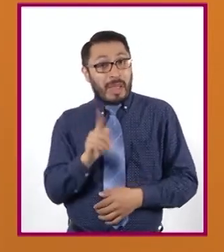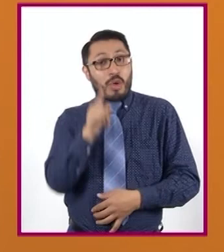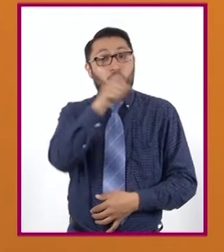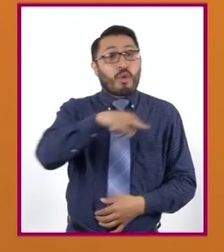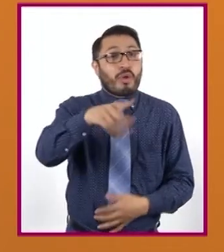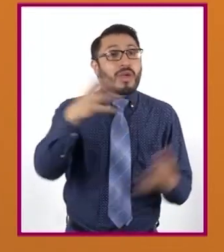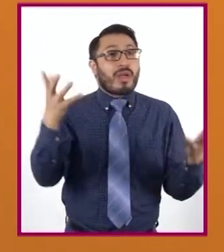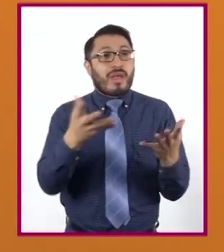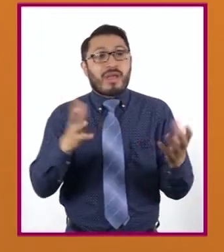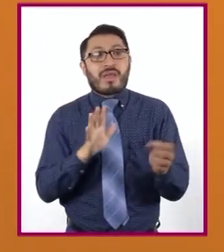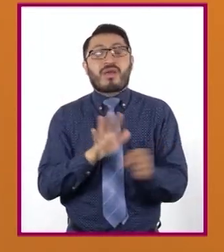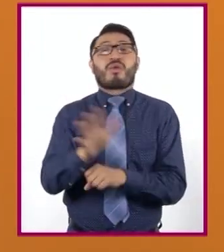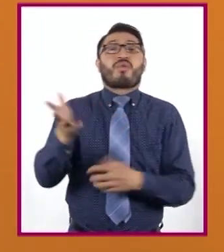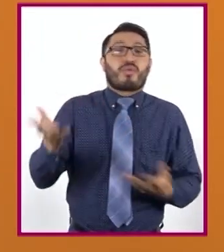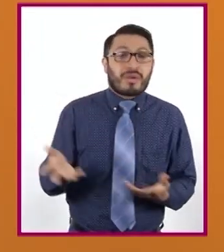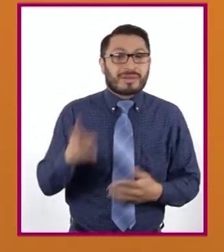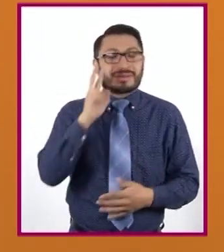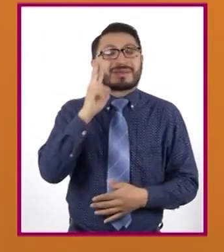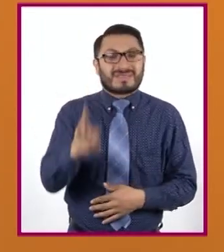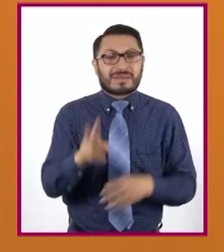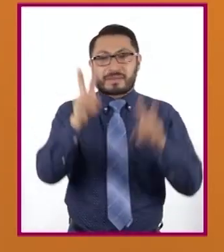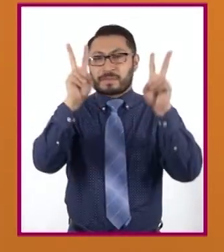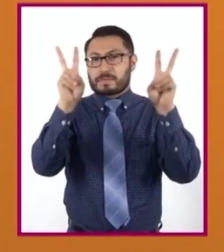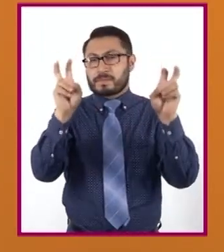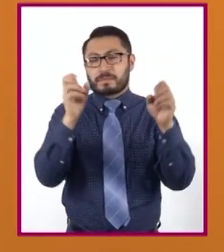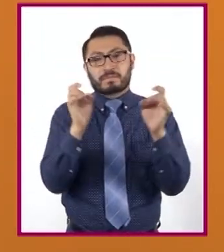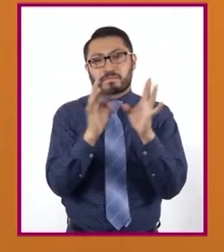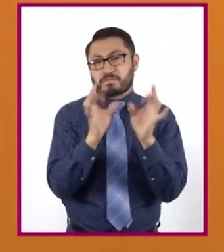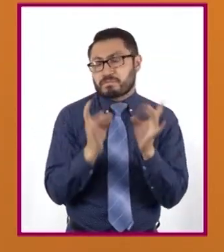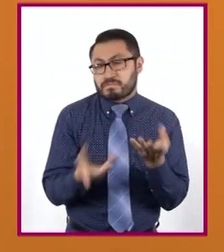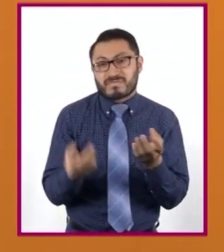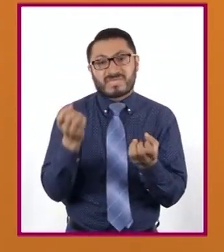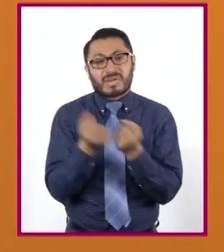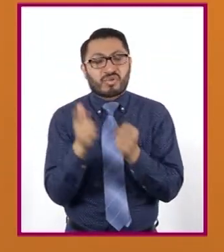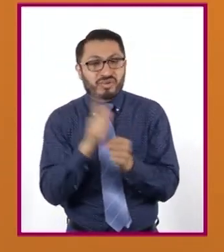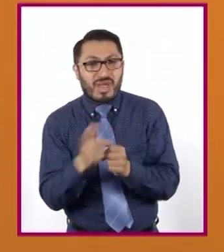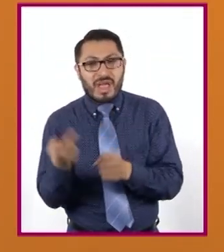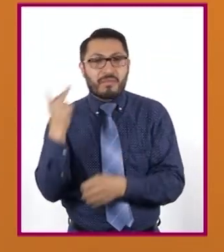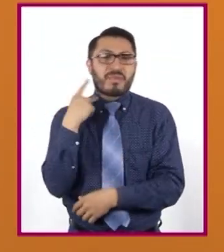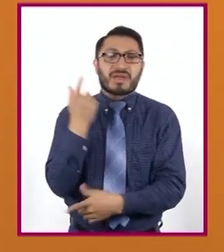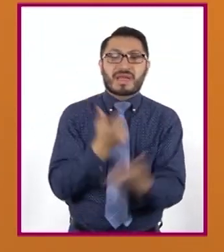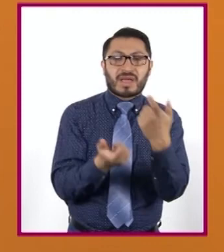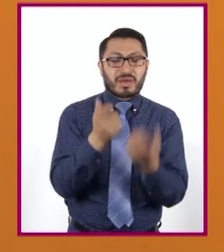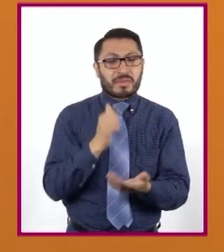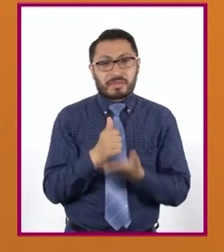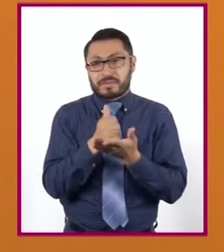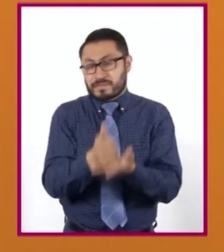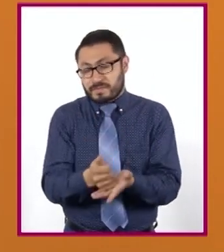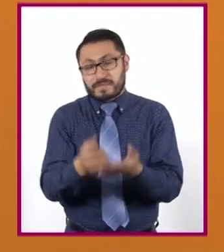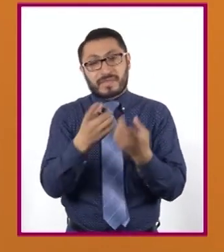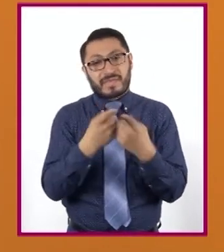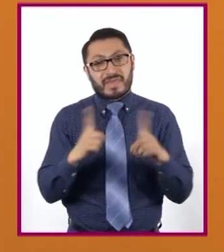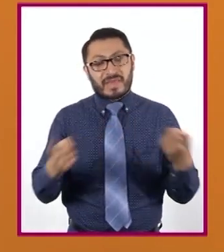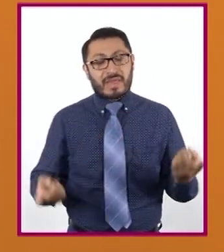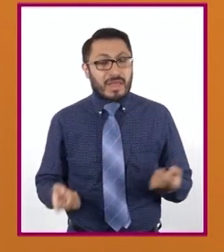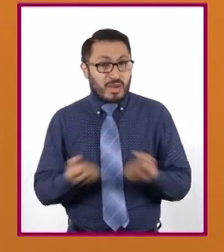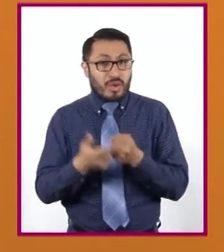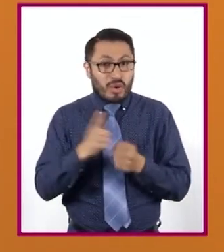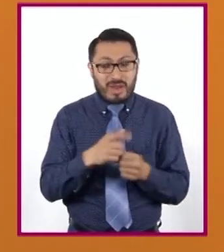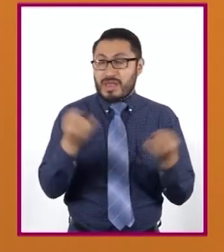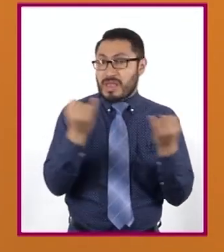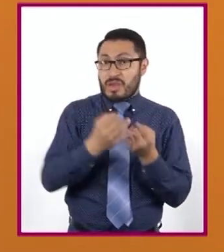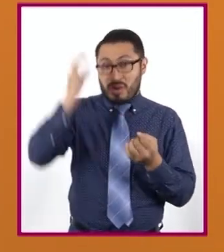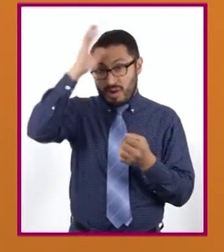Hemos visto que hay situaciones sociales, políticas y económicas que influyen en su desarrollo social. También hay factores